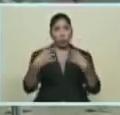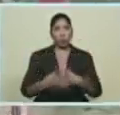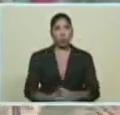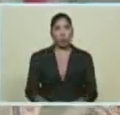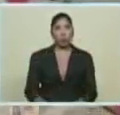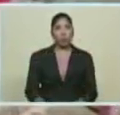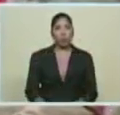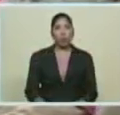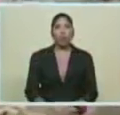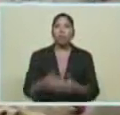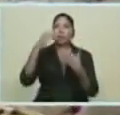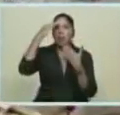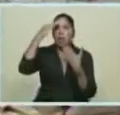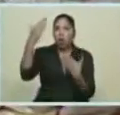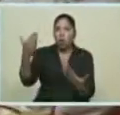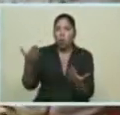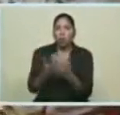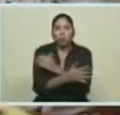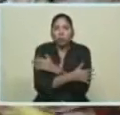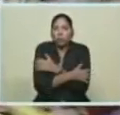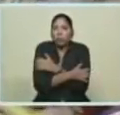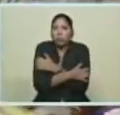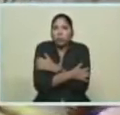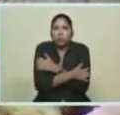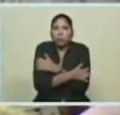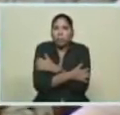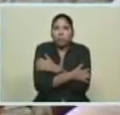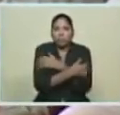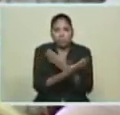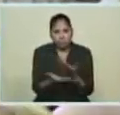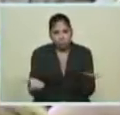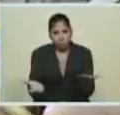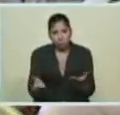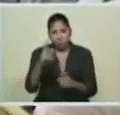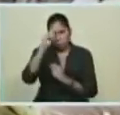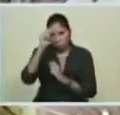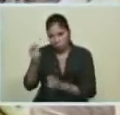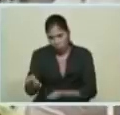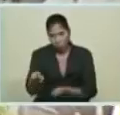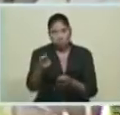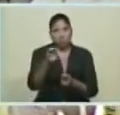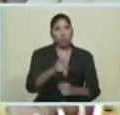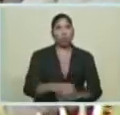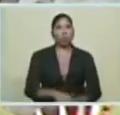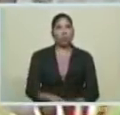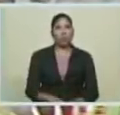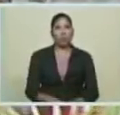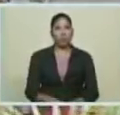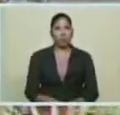mi saludo caluroso de reconocimiento